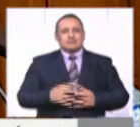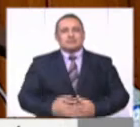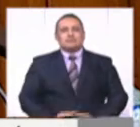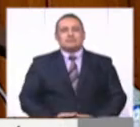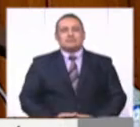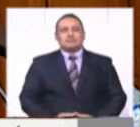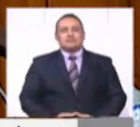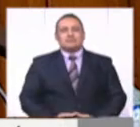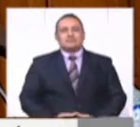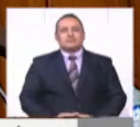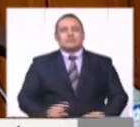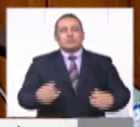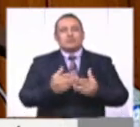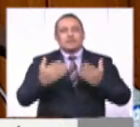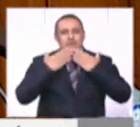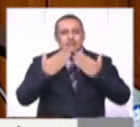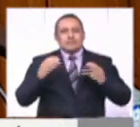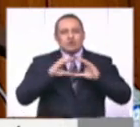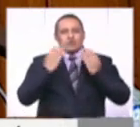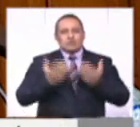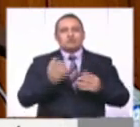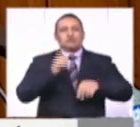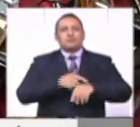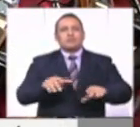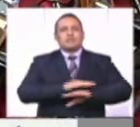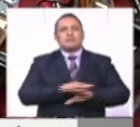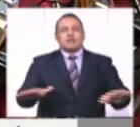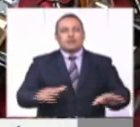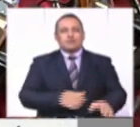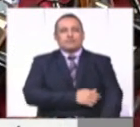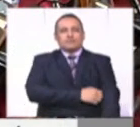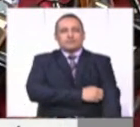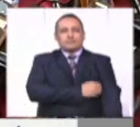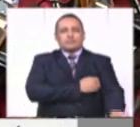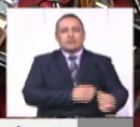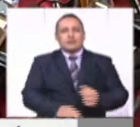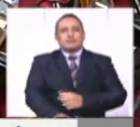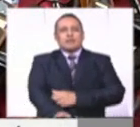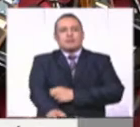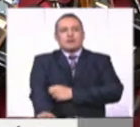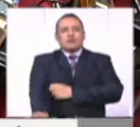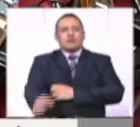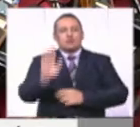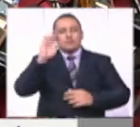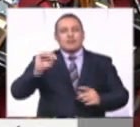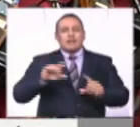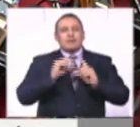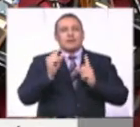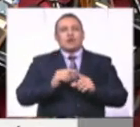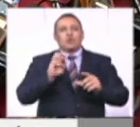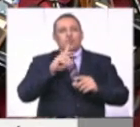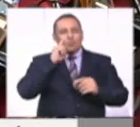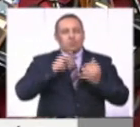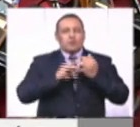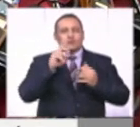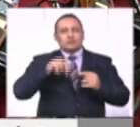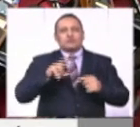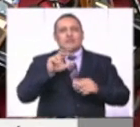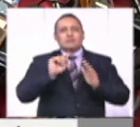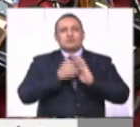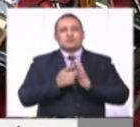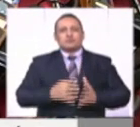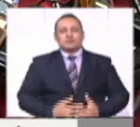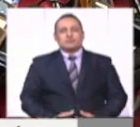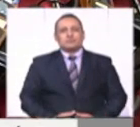pan Gracias congresista su tiempo ha concluido tien uso la palabra el congresista Wilson Quispe por 3